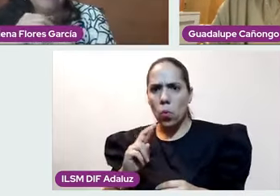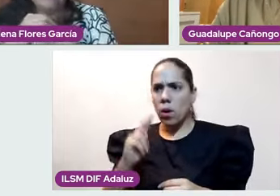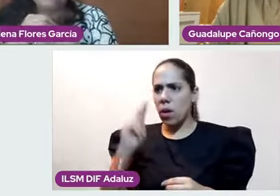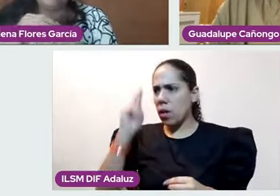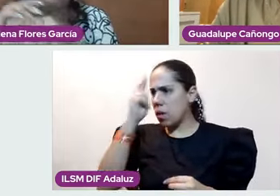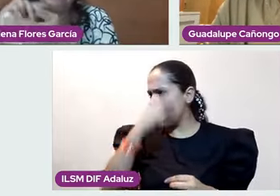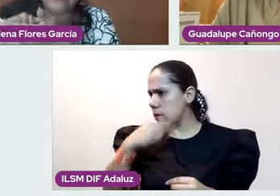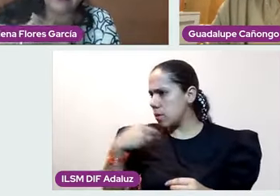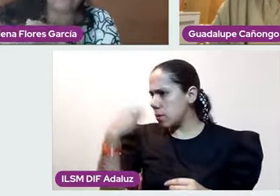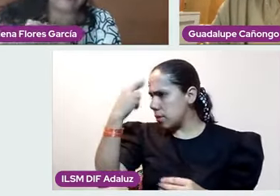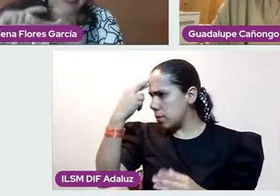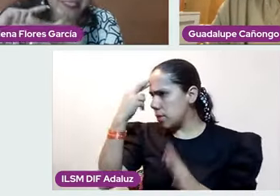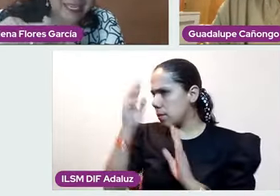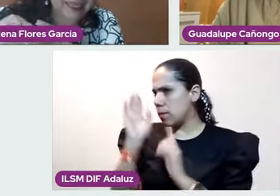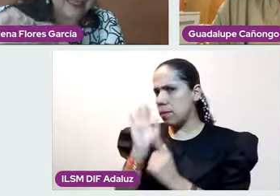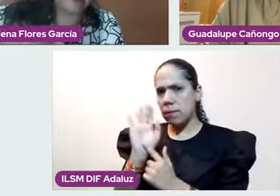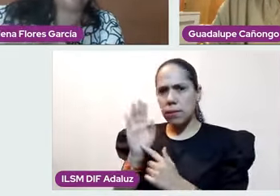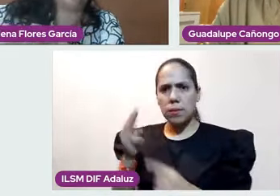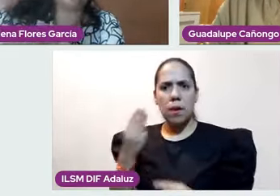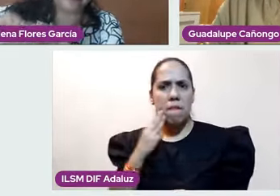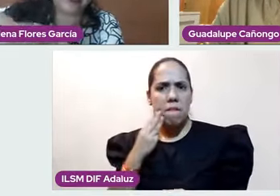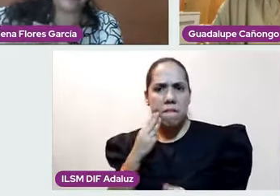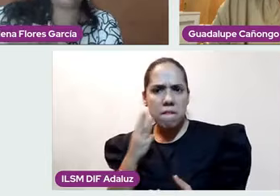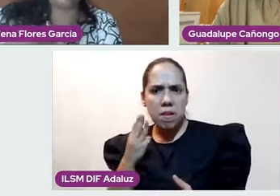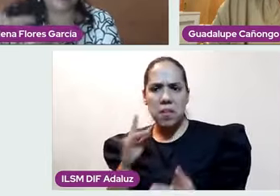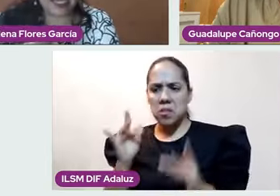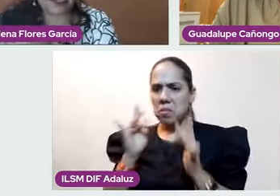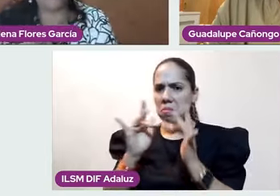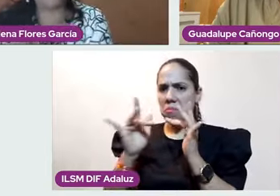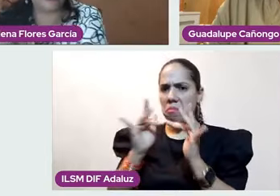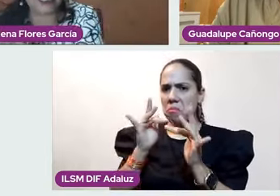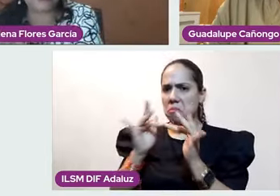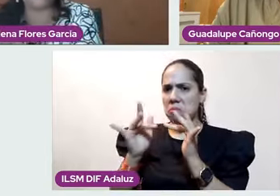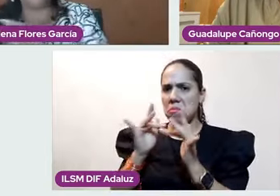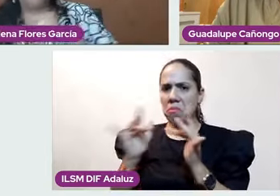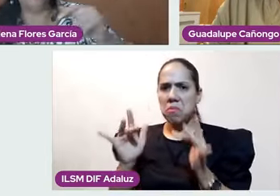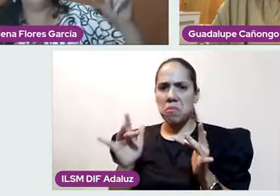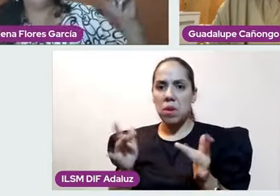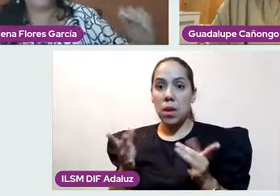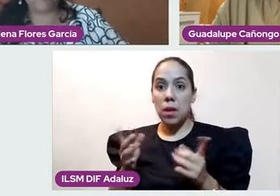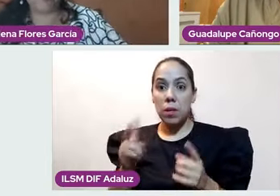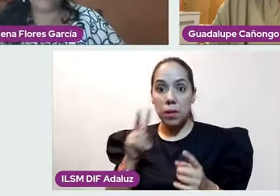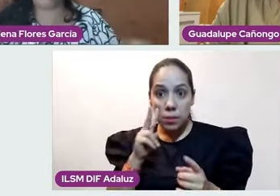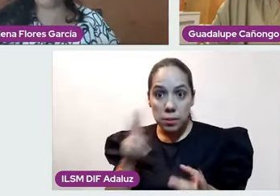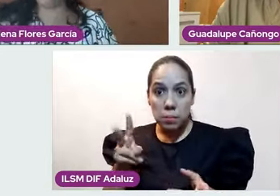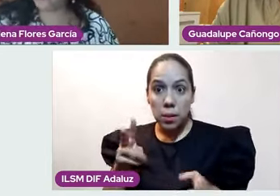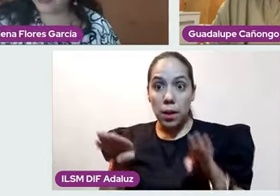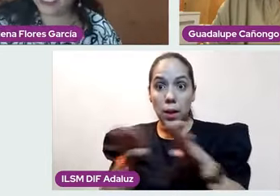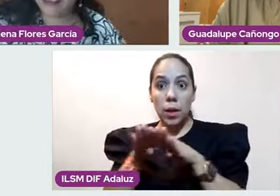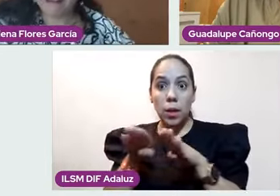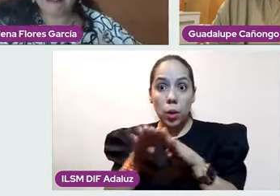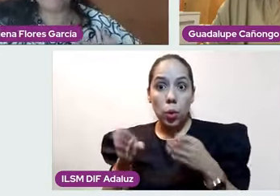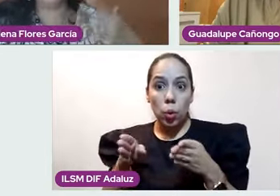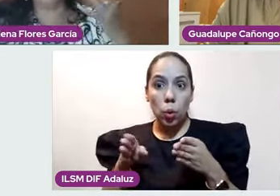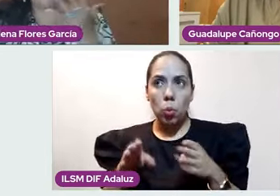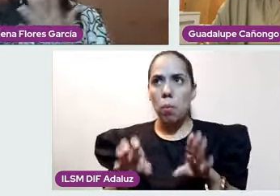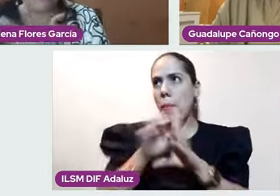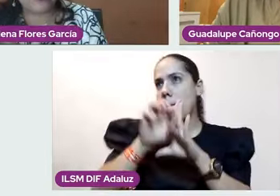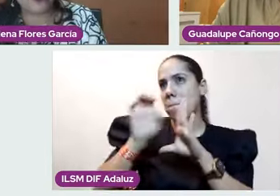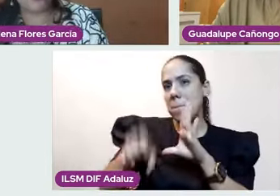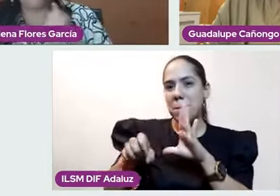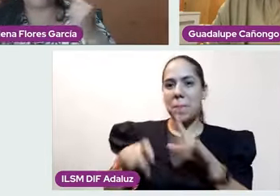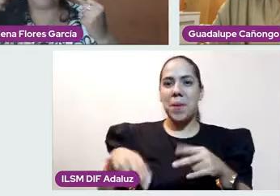¿no? Y allí se dan cuenta si el nieto, si la nieta ya salió, si la hija, ¿no? ¿Qué está publicando? Si